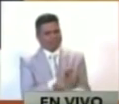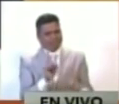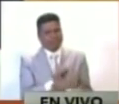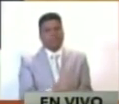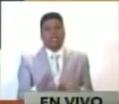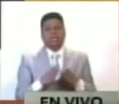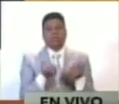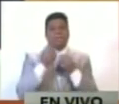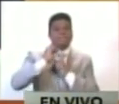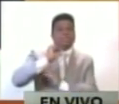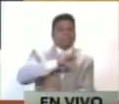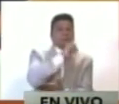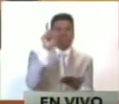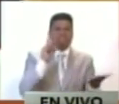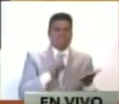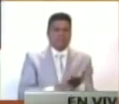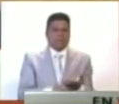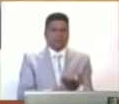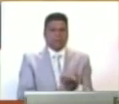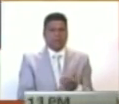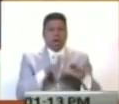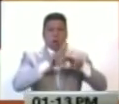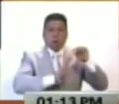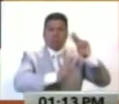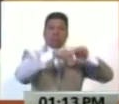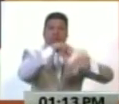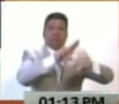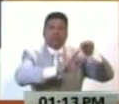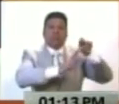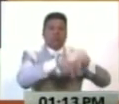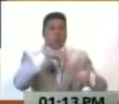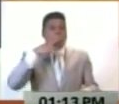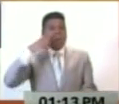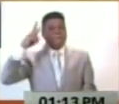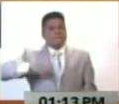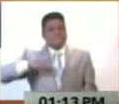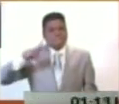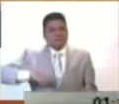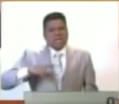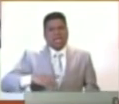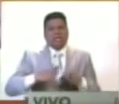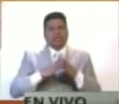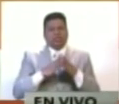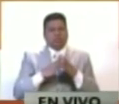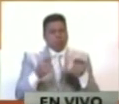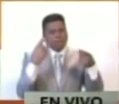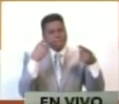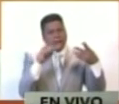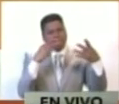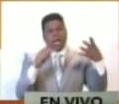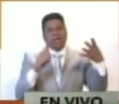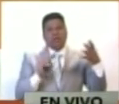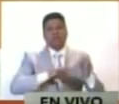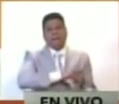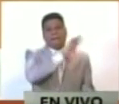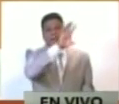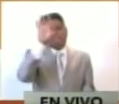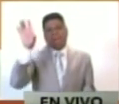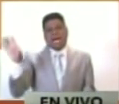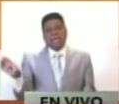rechazo a las sanciones unilaterales, la construcción de un verdadero tejido multilateral, y por eso la importancia que